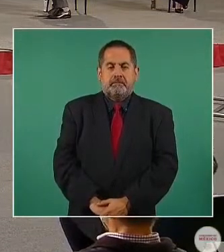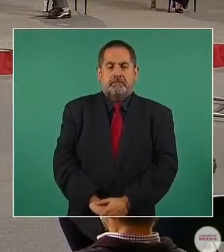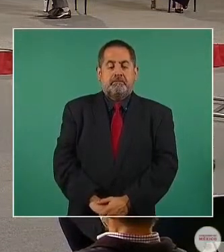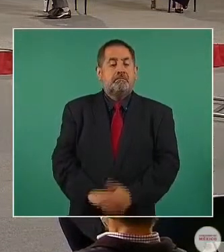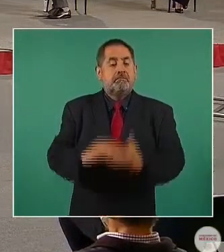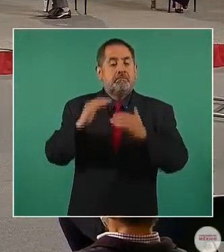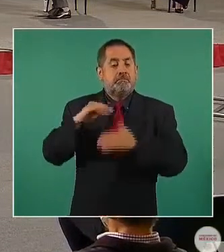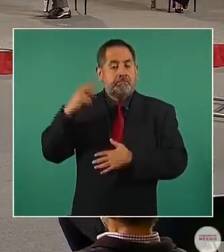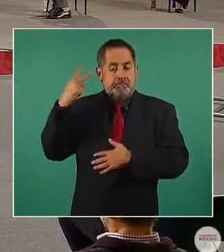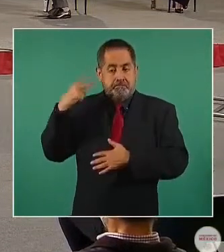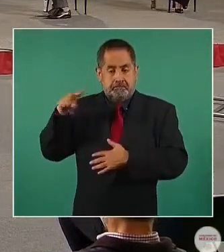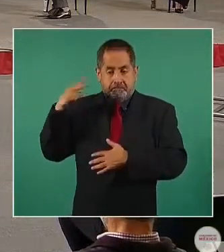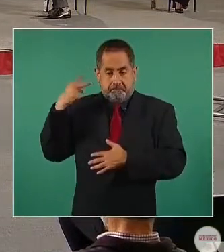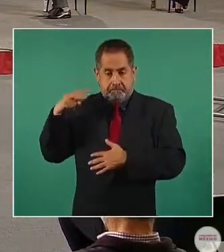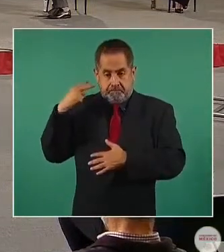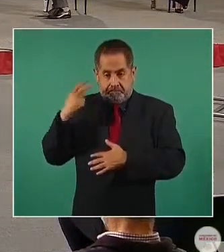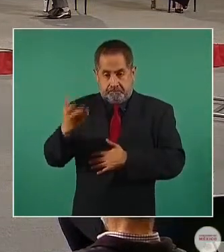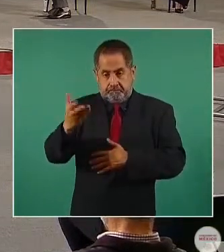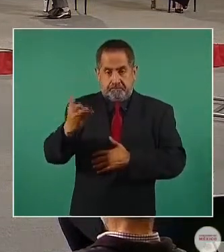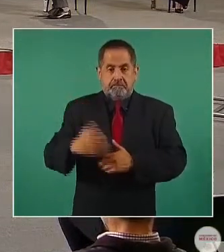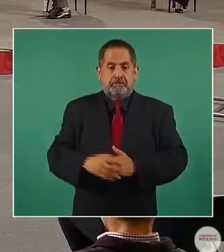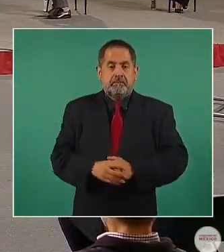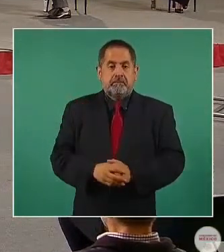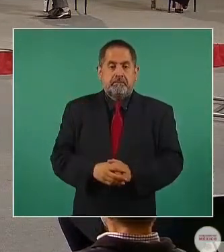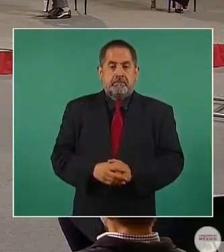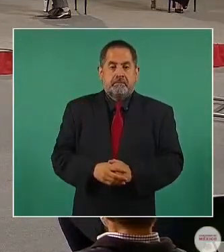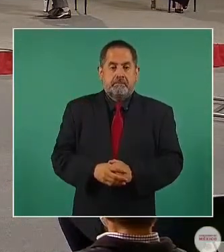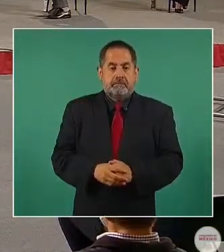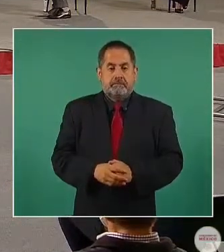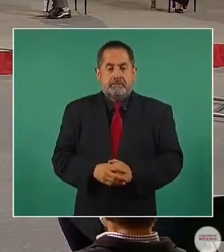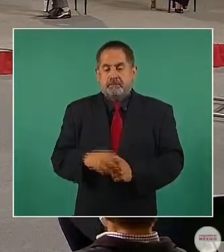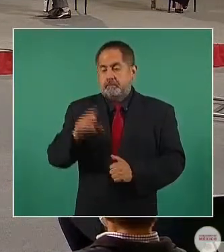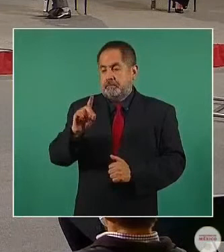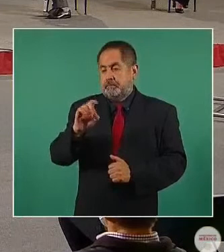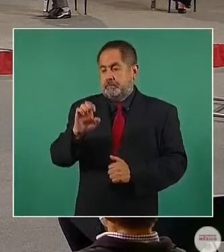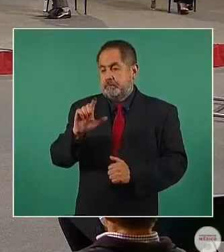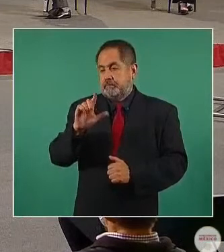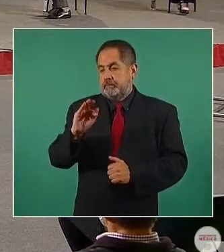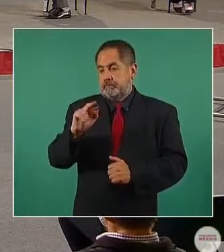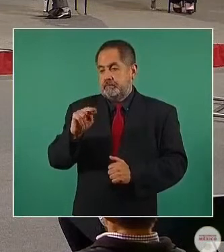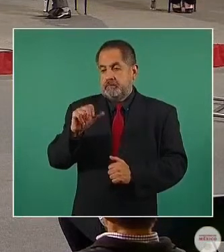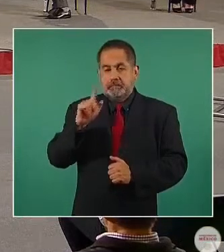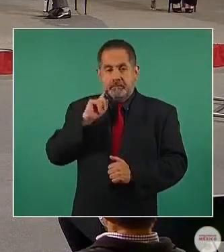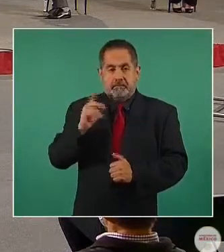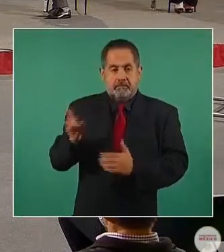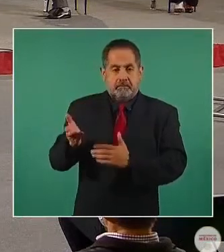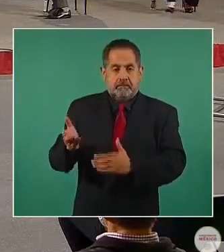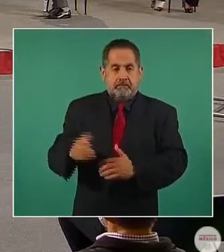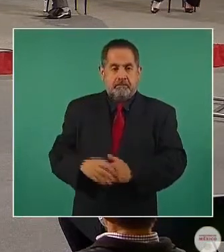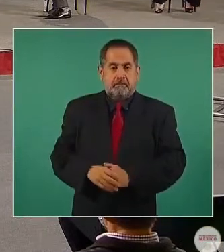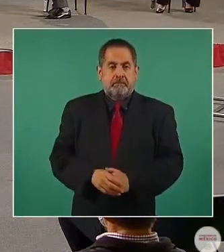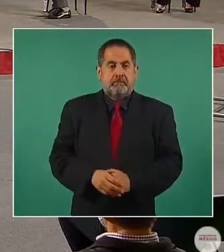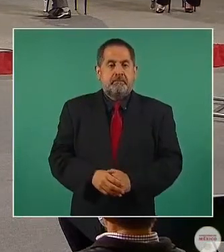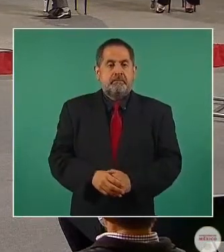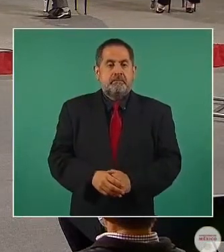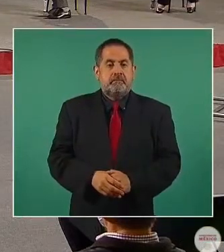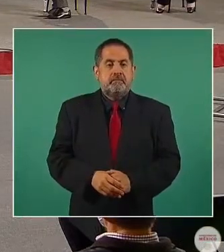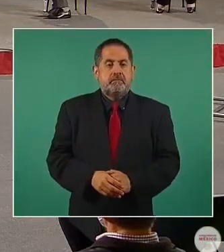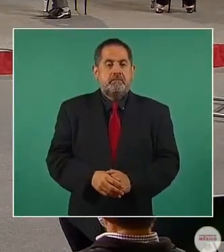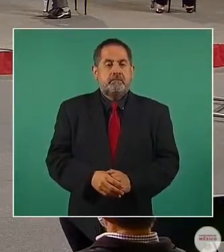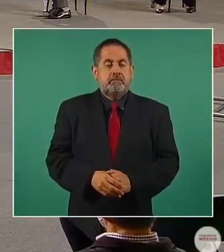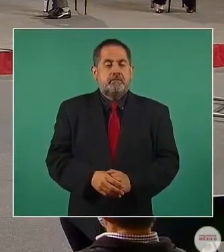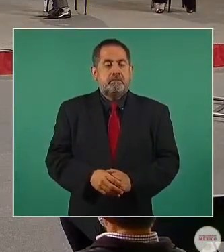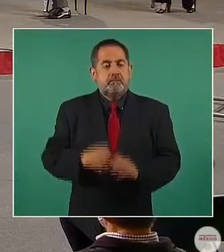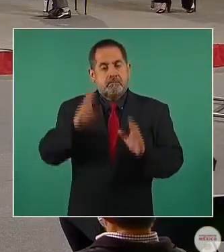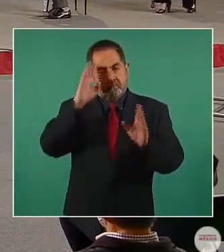Vamos a Veracruz, la maestra Delfina. Hola,